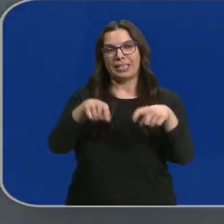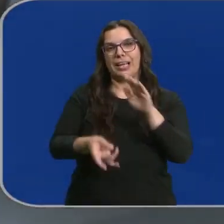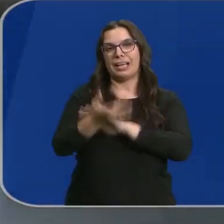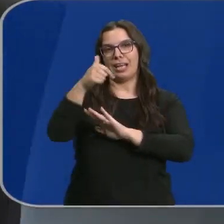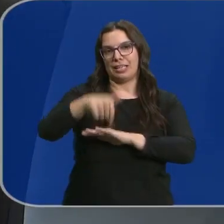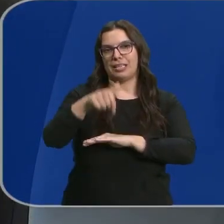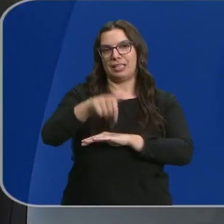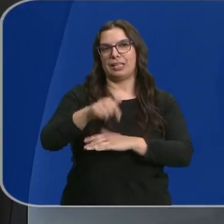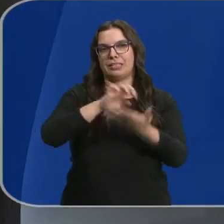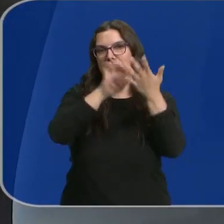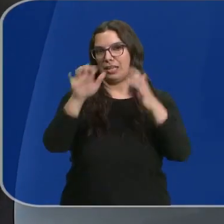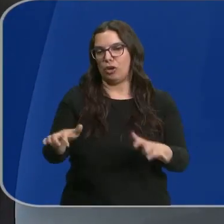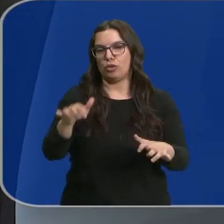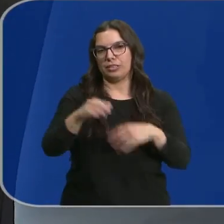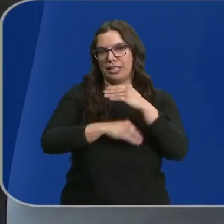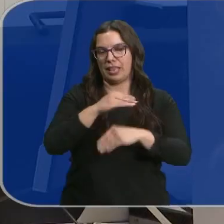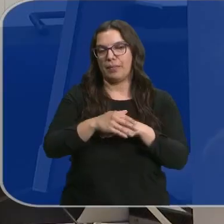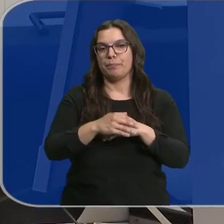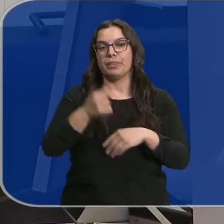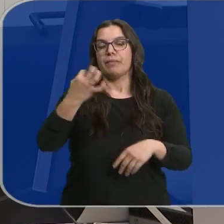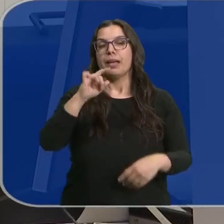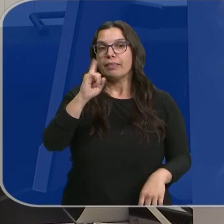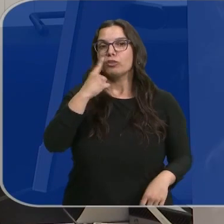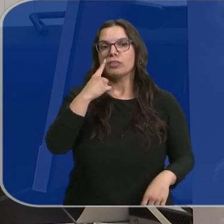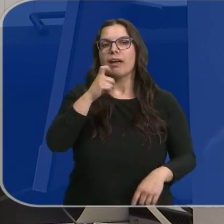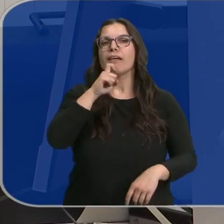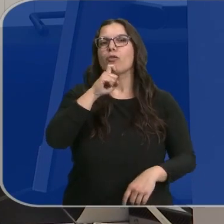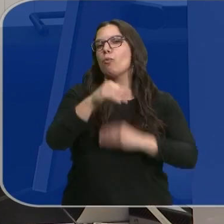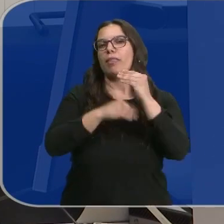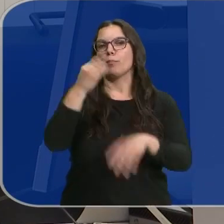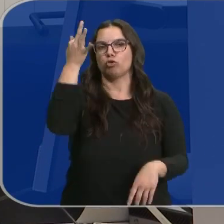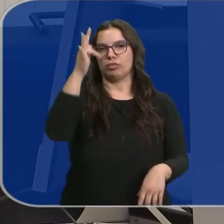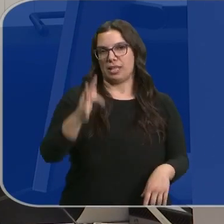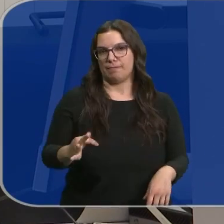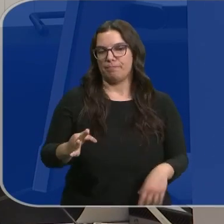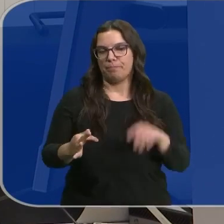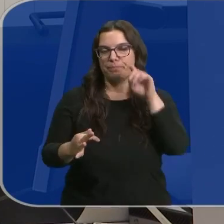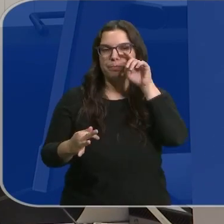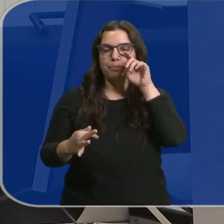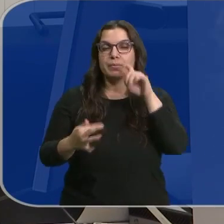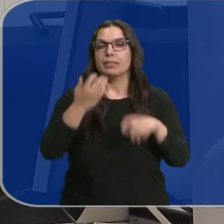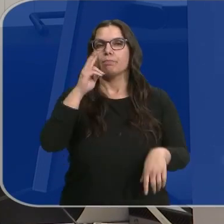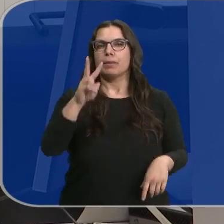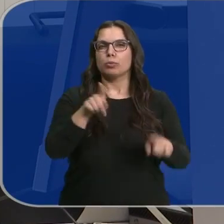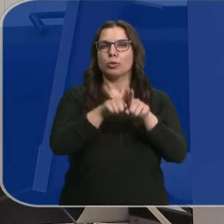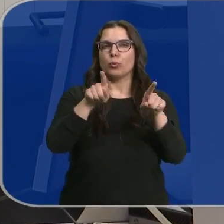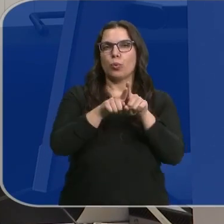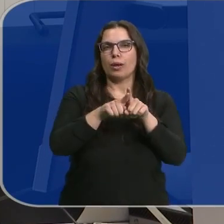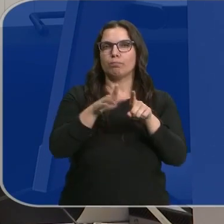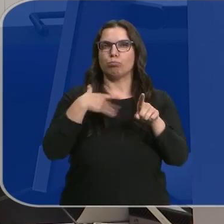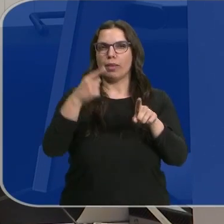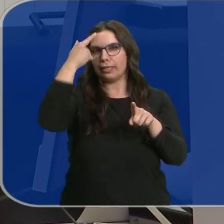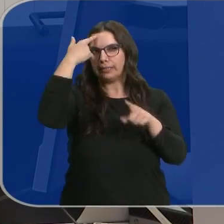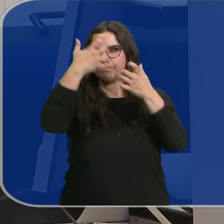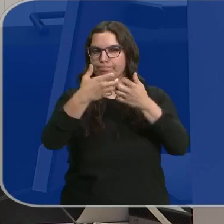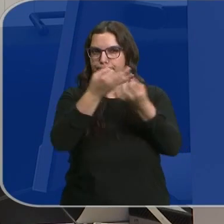tipo en Castilla y León. Tenemos que diagnosticarles y lo hacemos a base de una serie de test. Cuando vemos un déficit cognitivo que es severo, pues